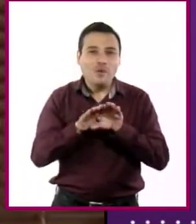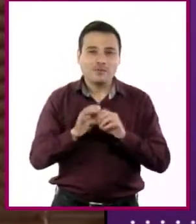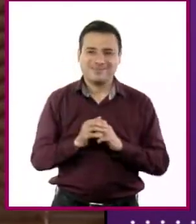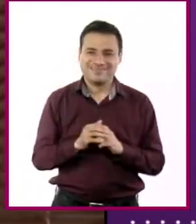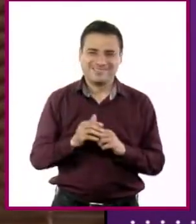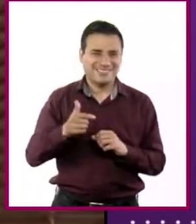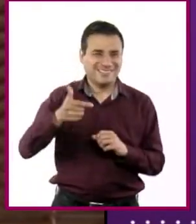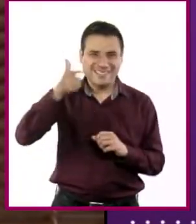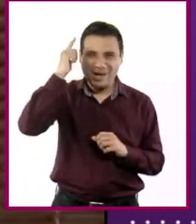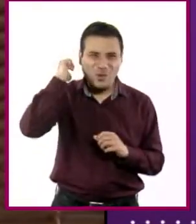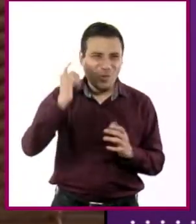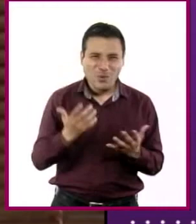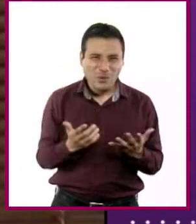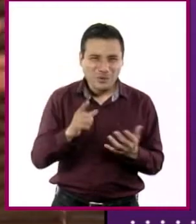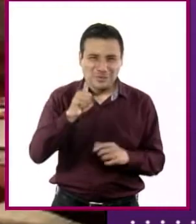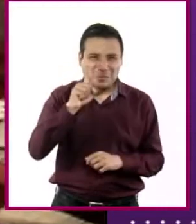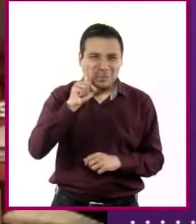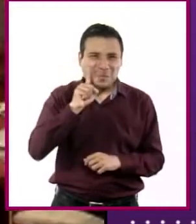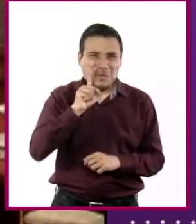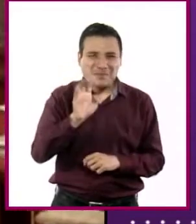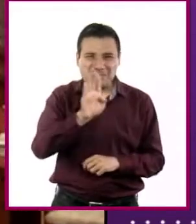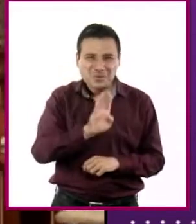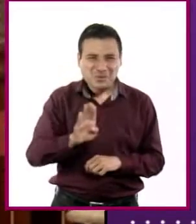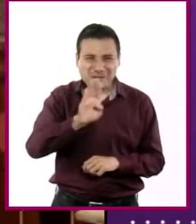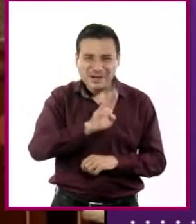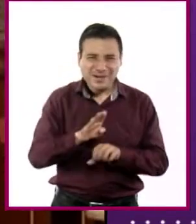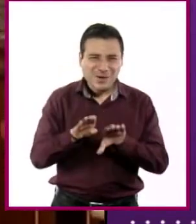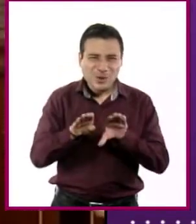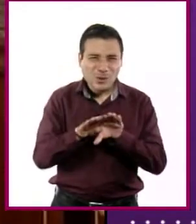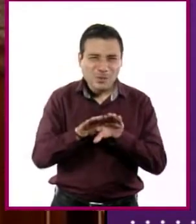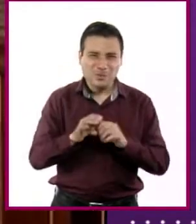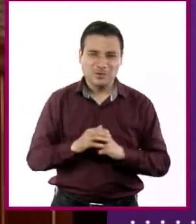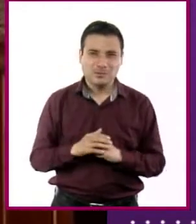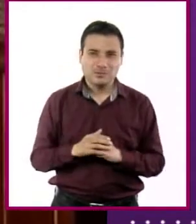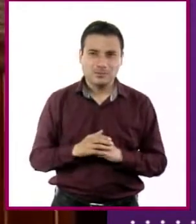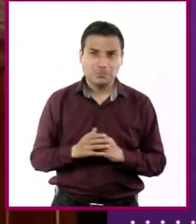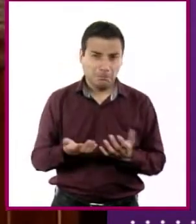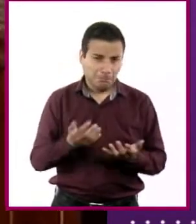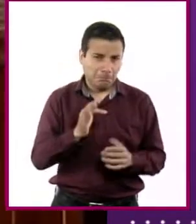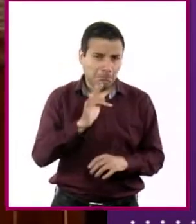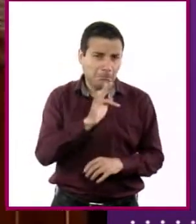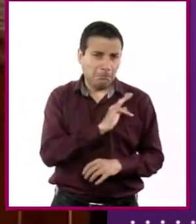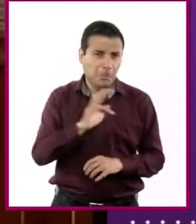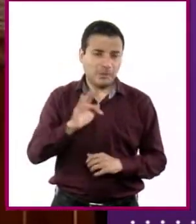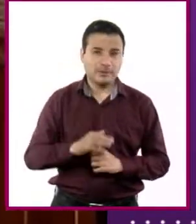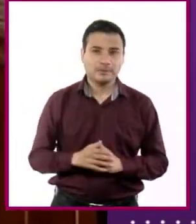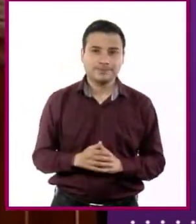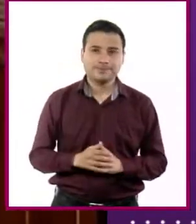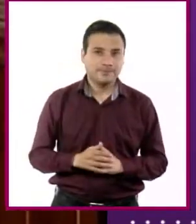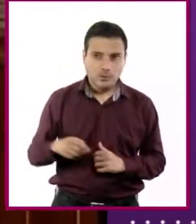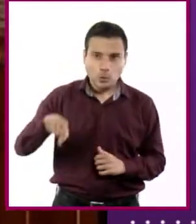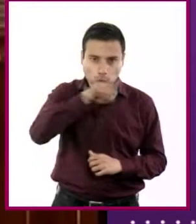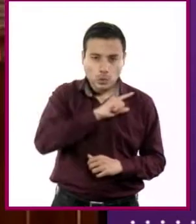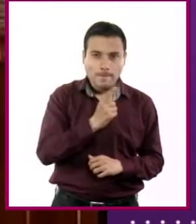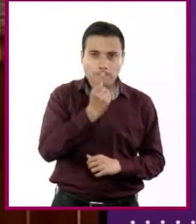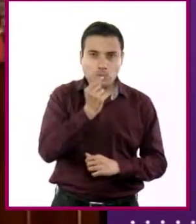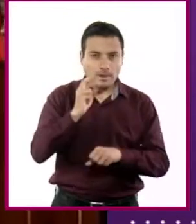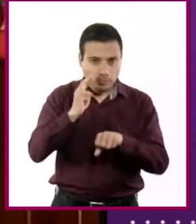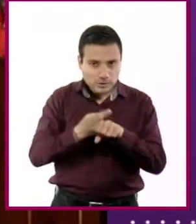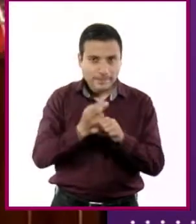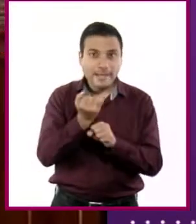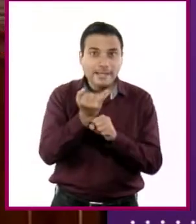locos? ¿Una adivina? ¿Por qué no? Porque los detectives investigamos.